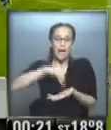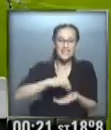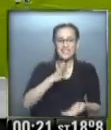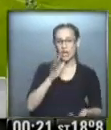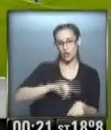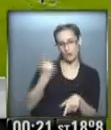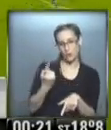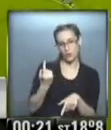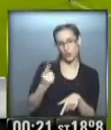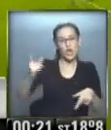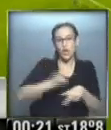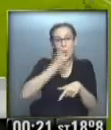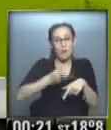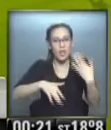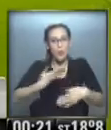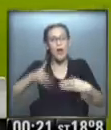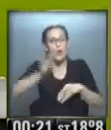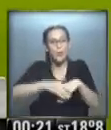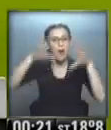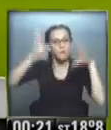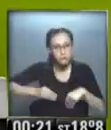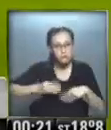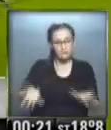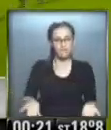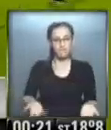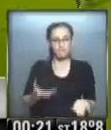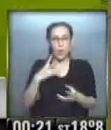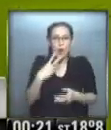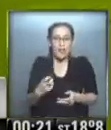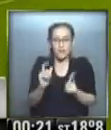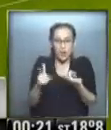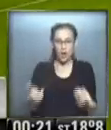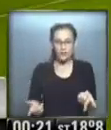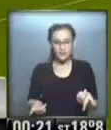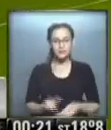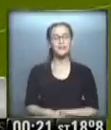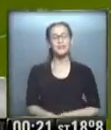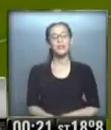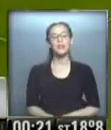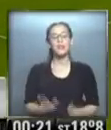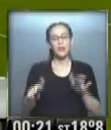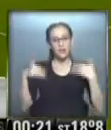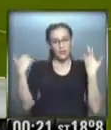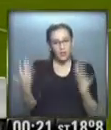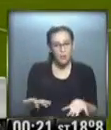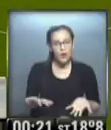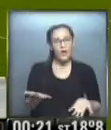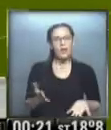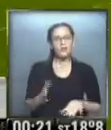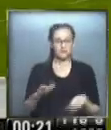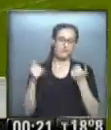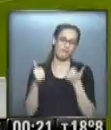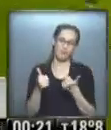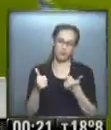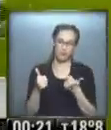parado justamente por este inconveniente eléctrico que ha tenido el Estadio de La Plata. Y después de allí, parece que eso le sentó bastante